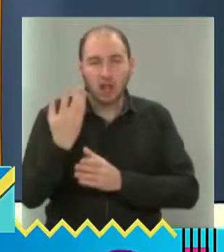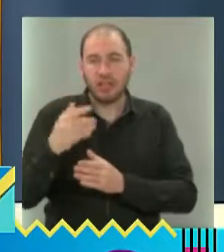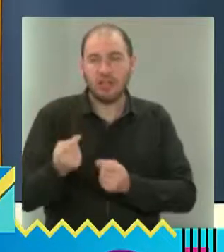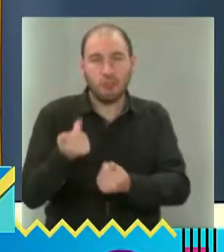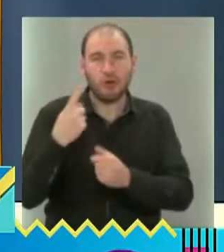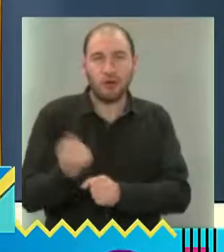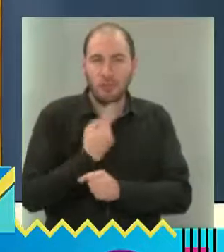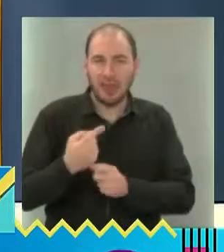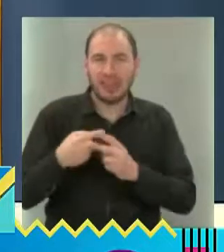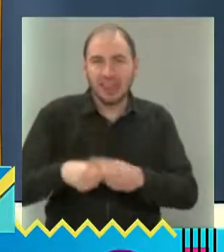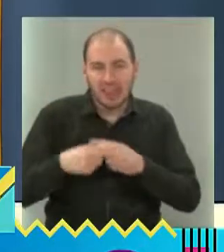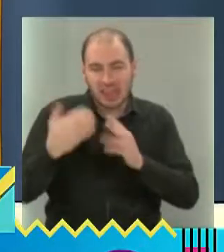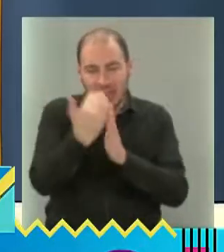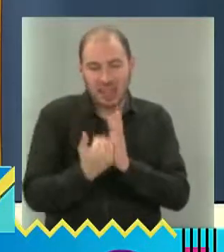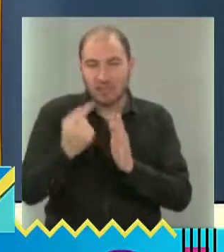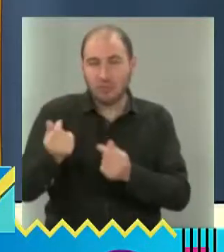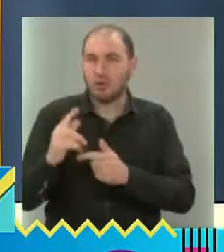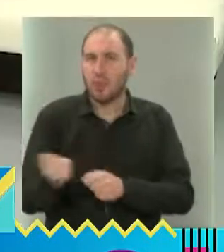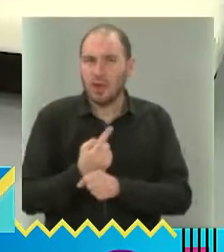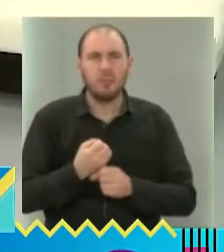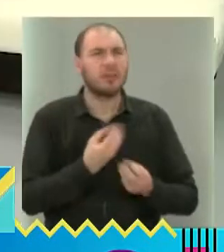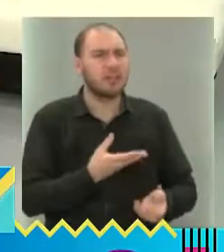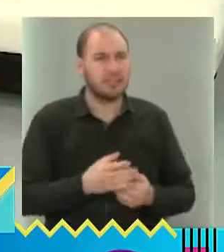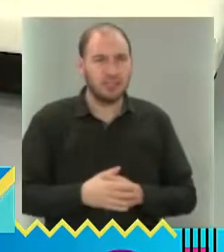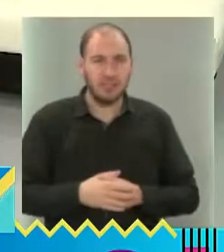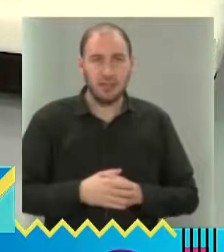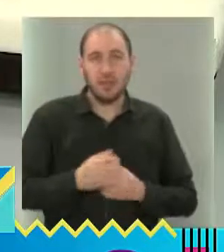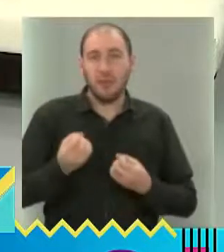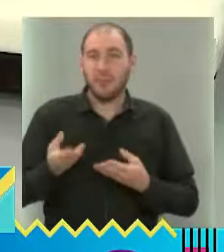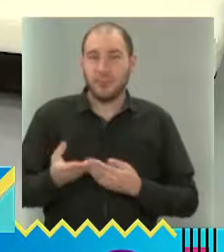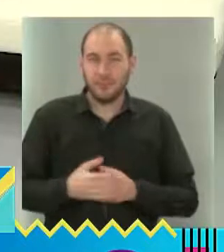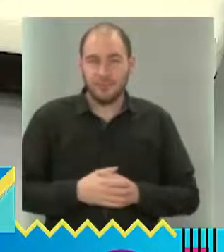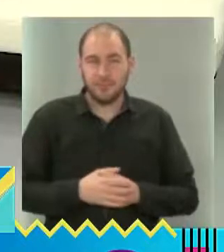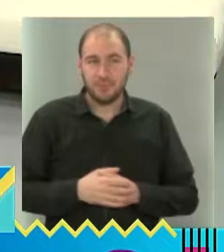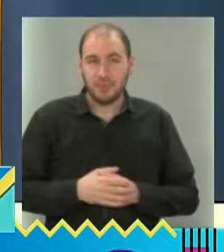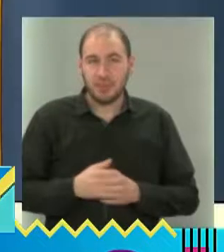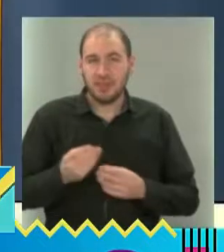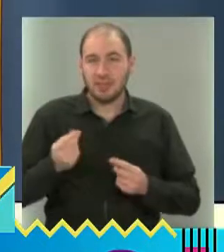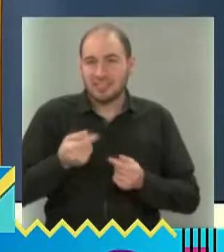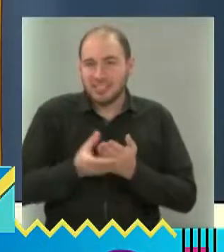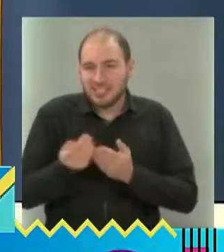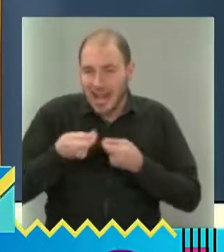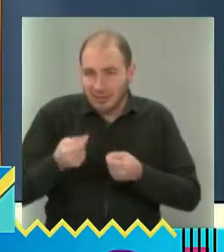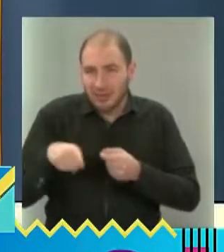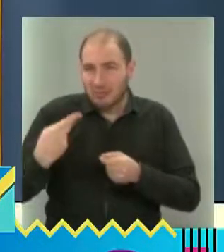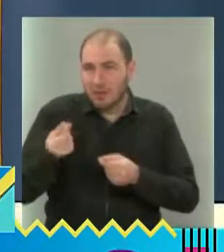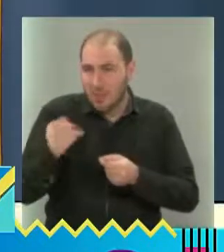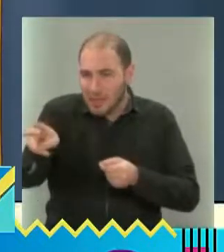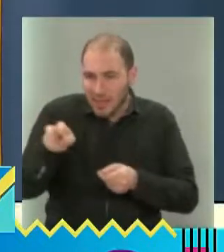la tecnificación que necesita. ¿Por qué no puede? Porque no puede amortizar esa inversión.